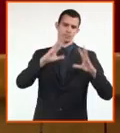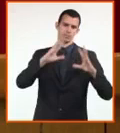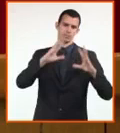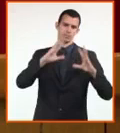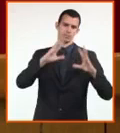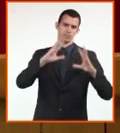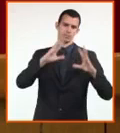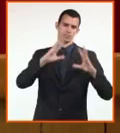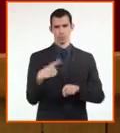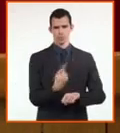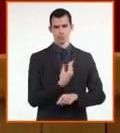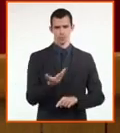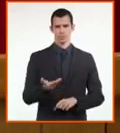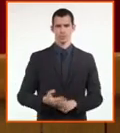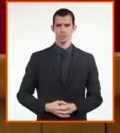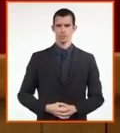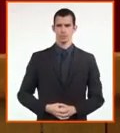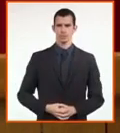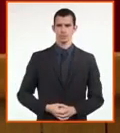Miguel Díaz-Canel Bermúdez.